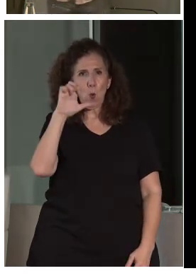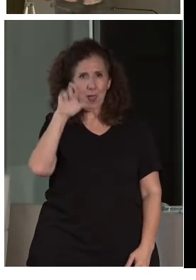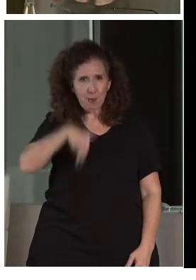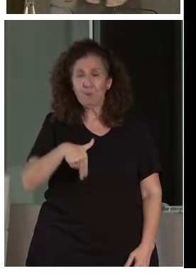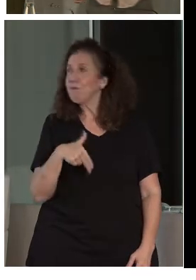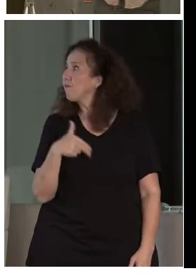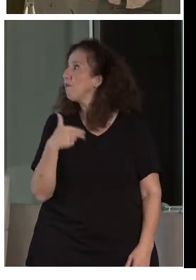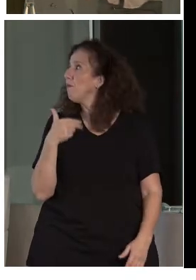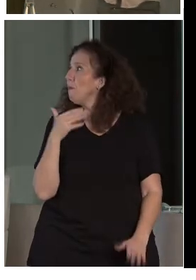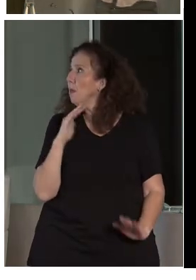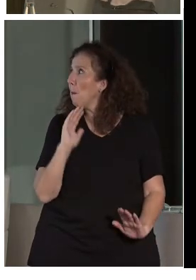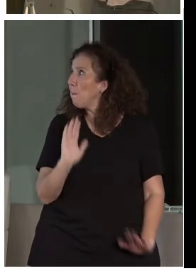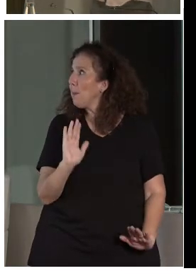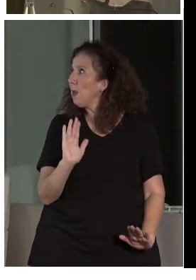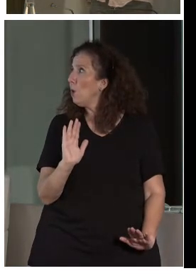Pero